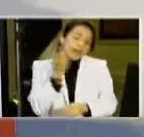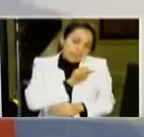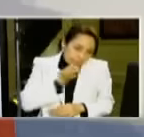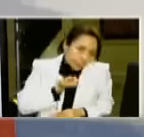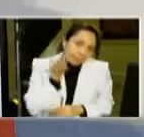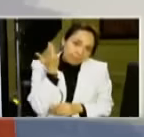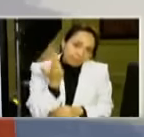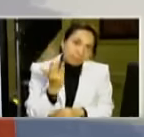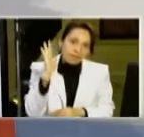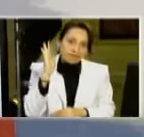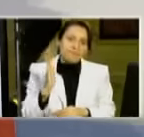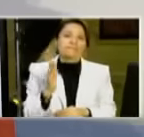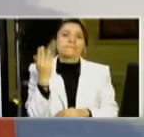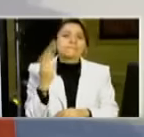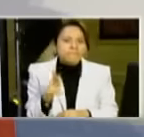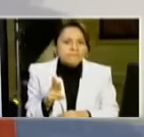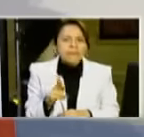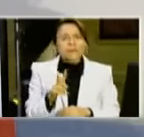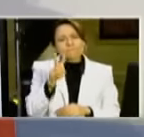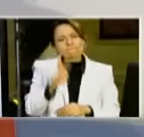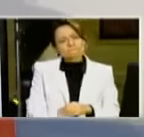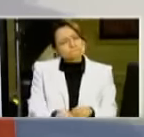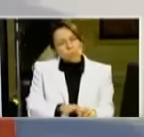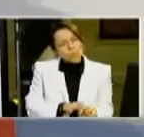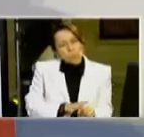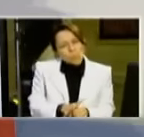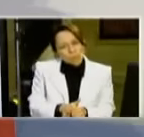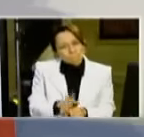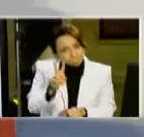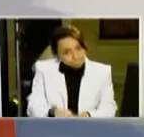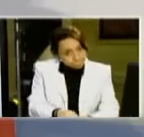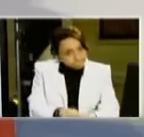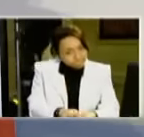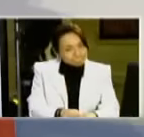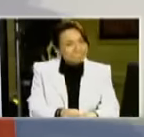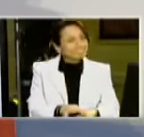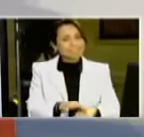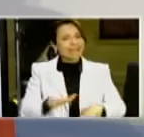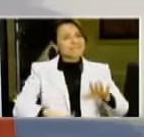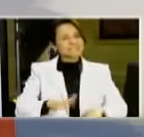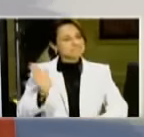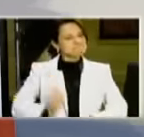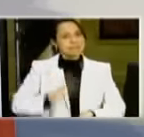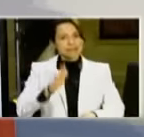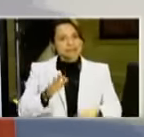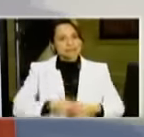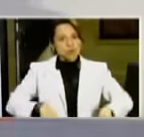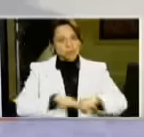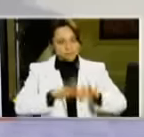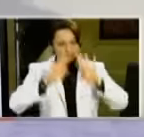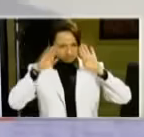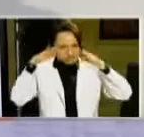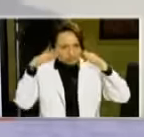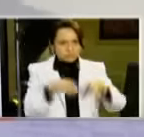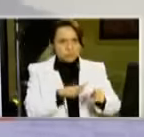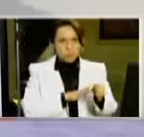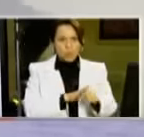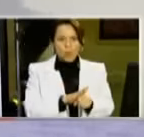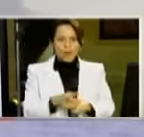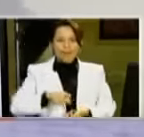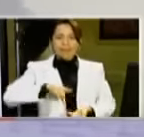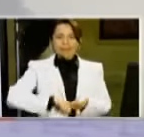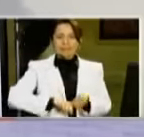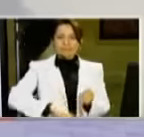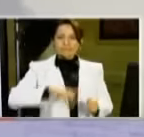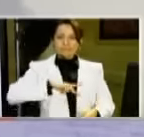que en la retórica, es el interés nacional. Y la suma de los intereses muchas veces